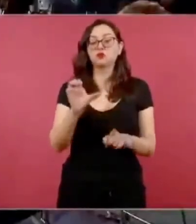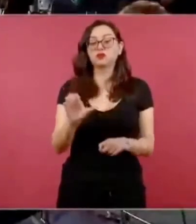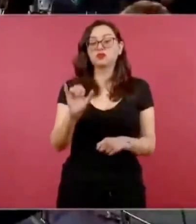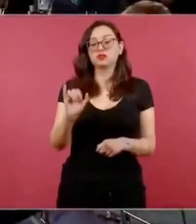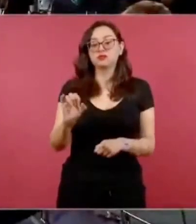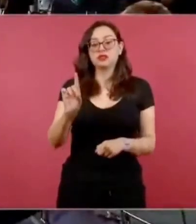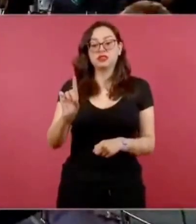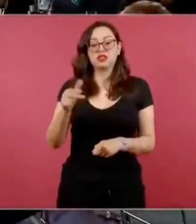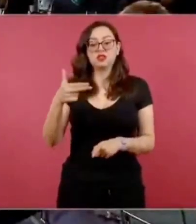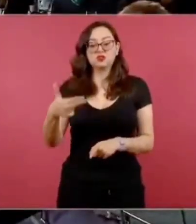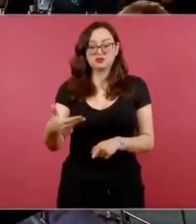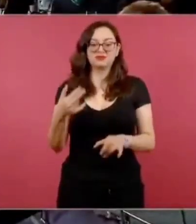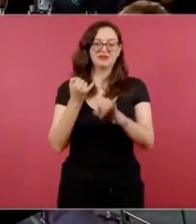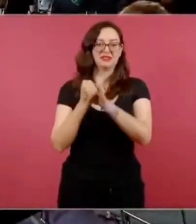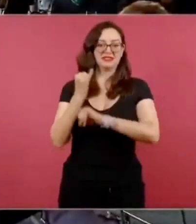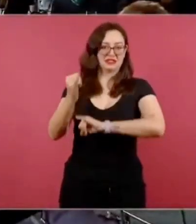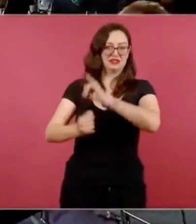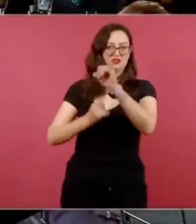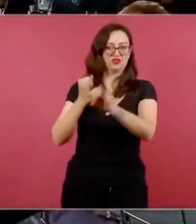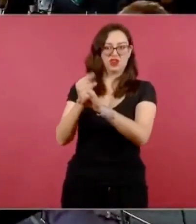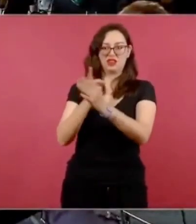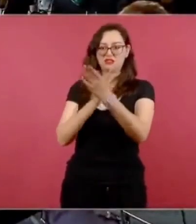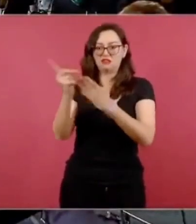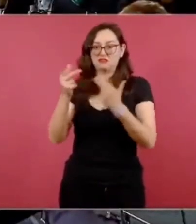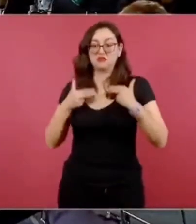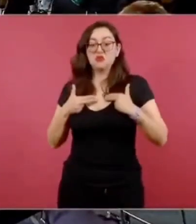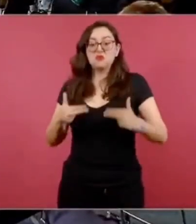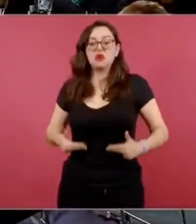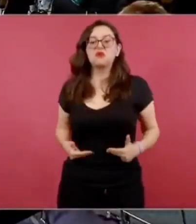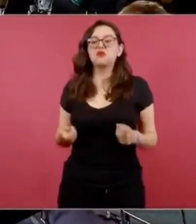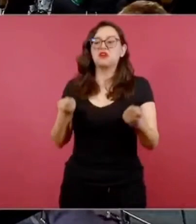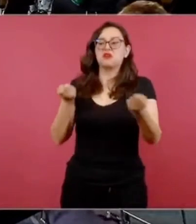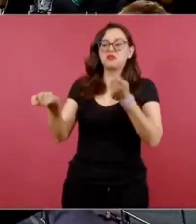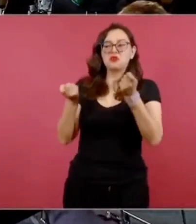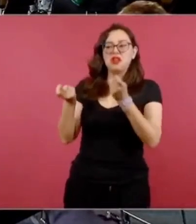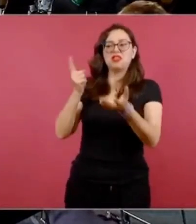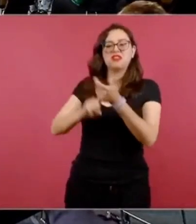manejada desde el gobierno de Estados Unidos.